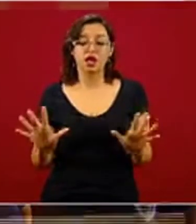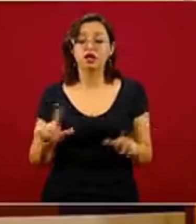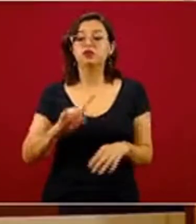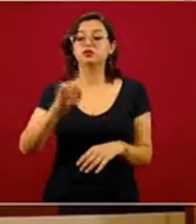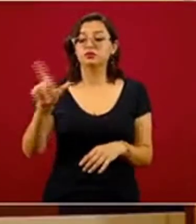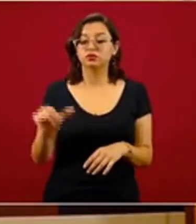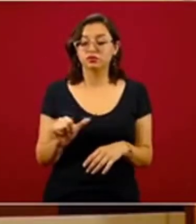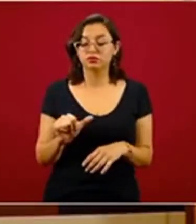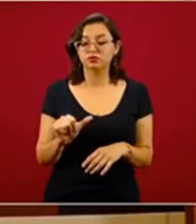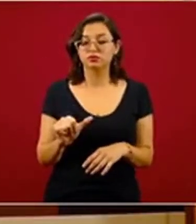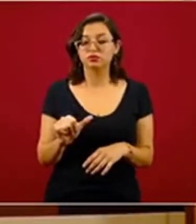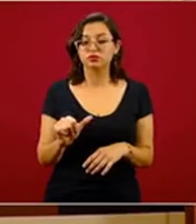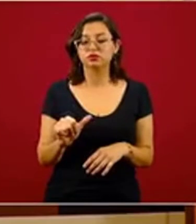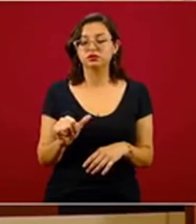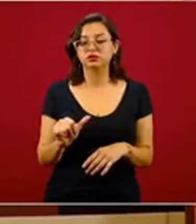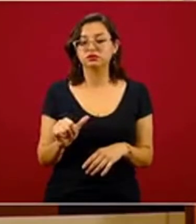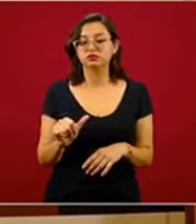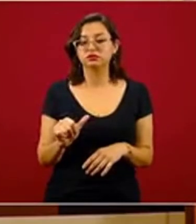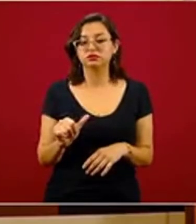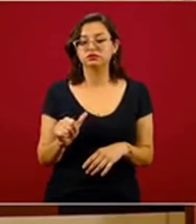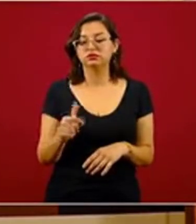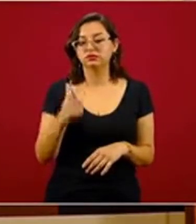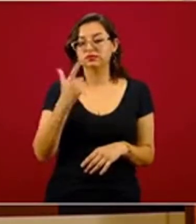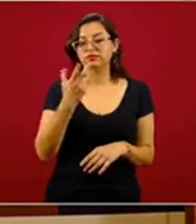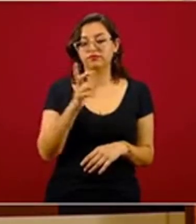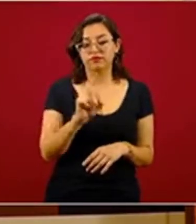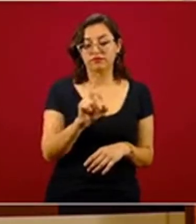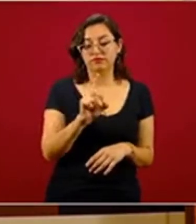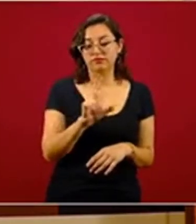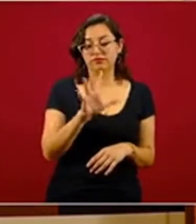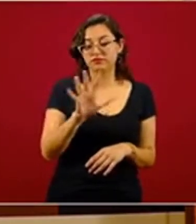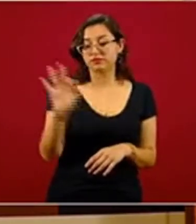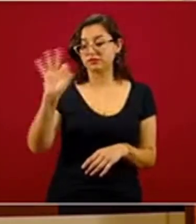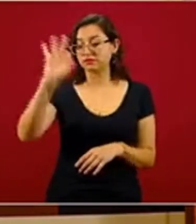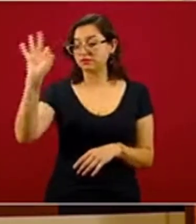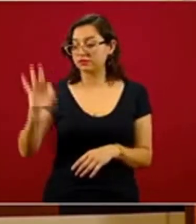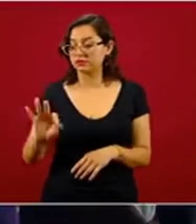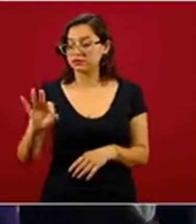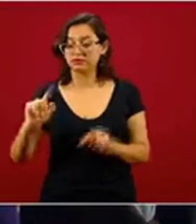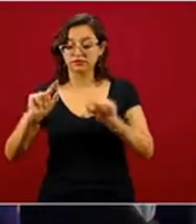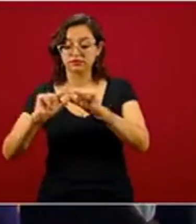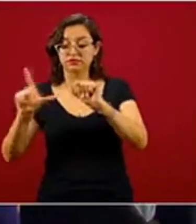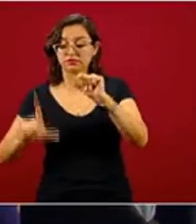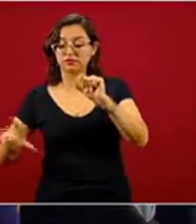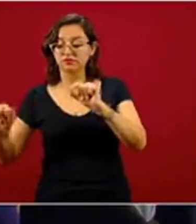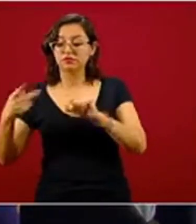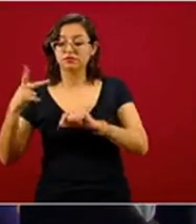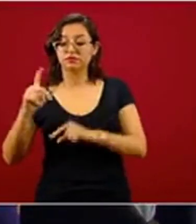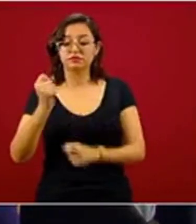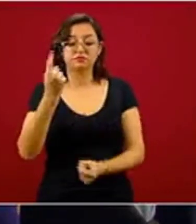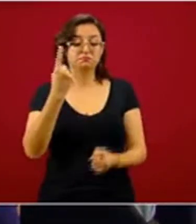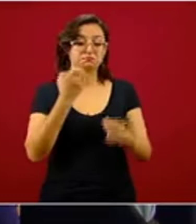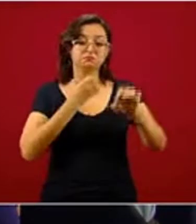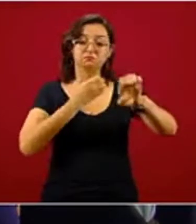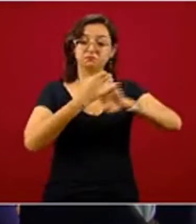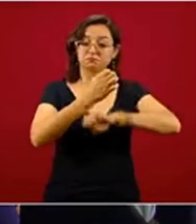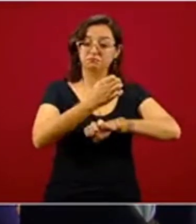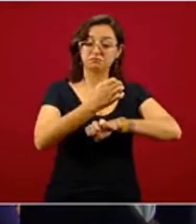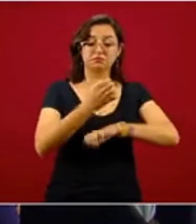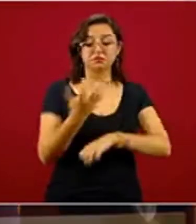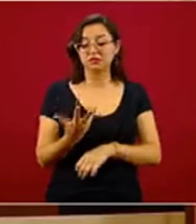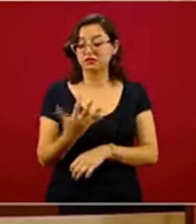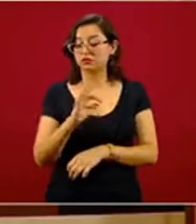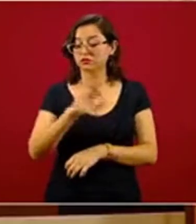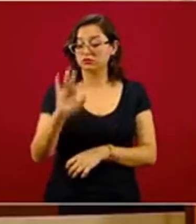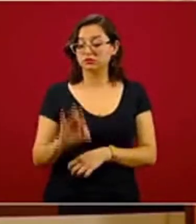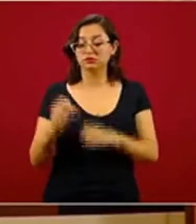la unidad. Es decir, así como estamos viendo 35 nacional, pero dependiendo del estado, hay estados que pueden tener 5% y estados